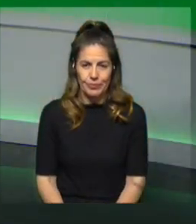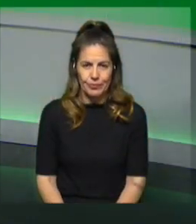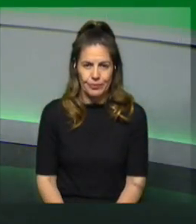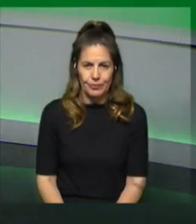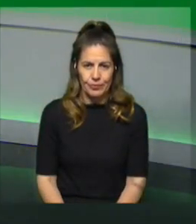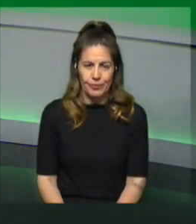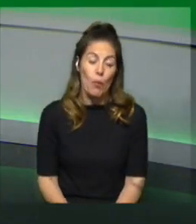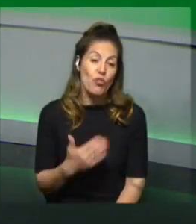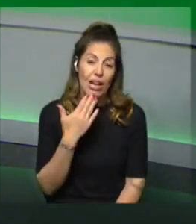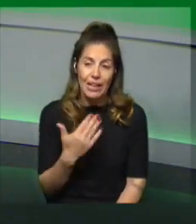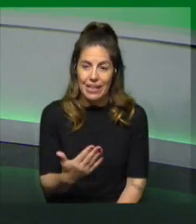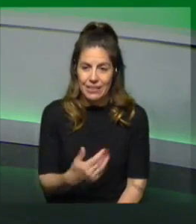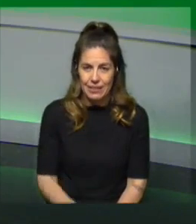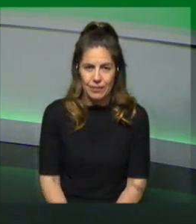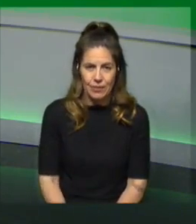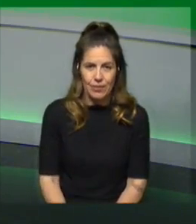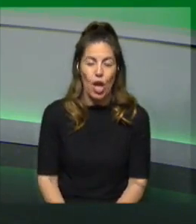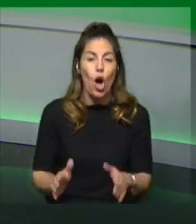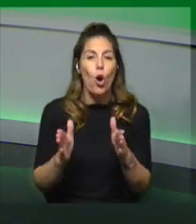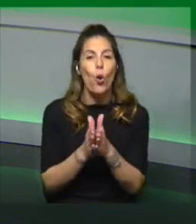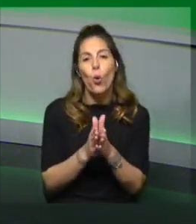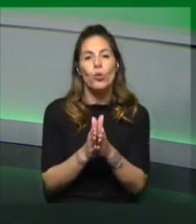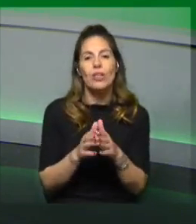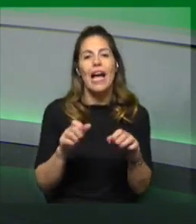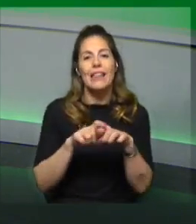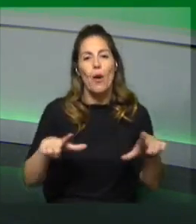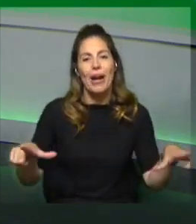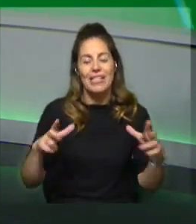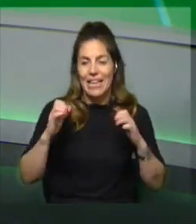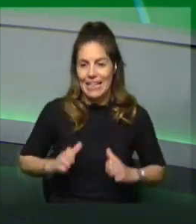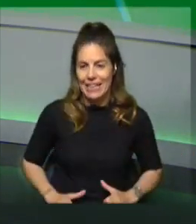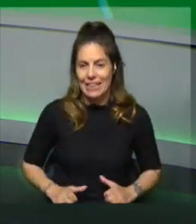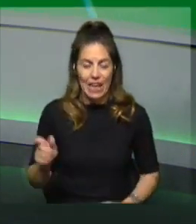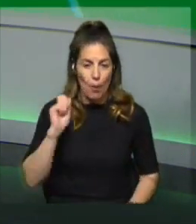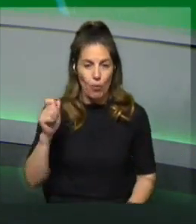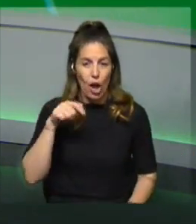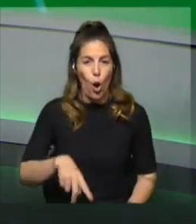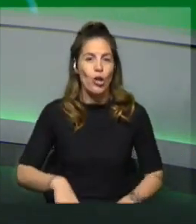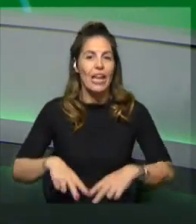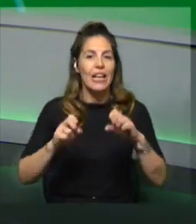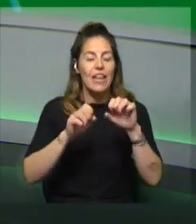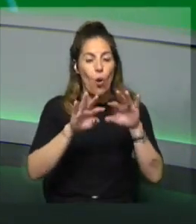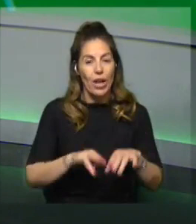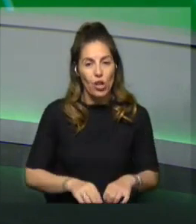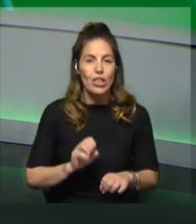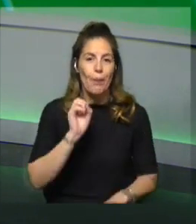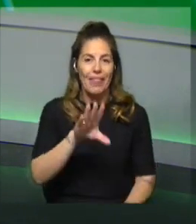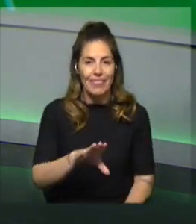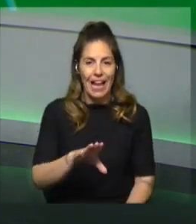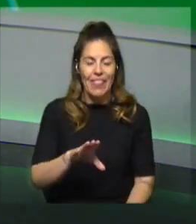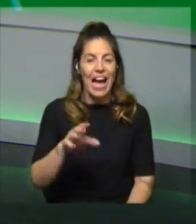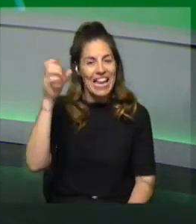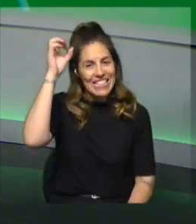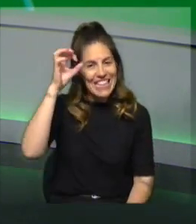Muy bien, Luca, muchas gracias. La Junta de Transparencia y Ética Pública, la JUTEP, analizará hoy una nota enviada por el senador nacionalista Juan